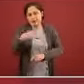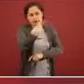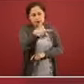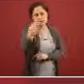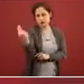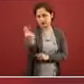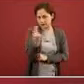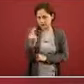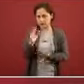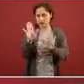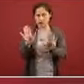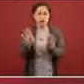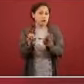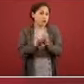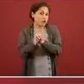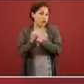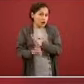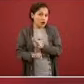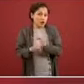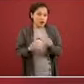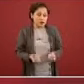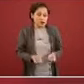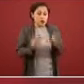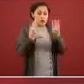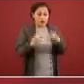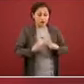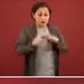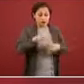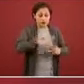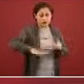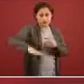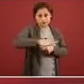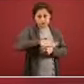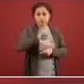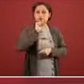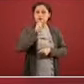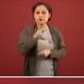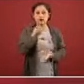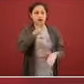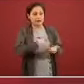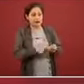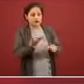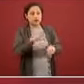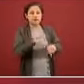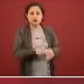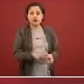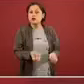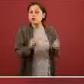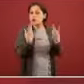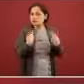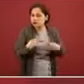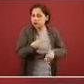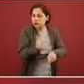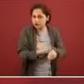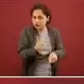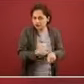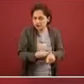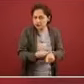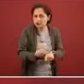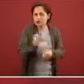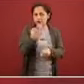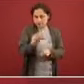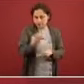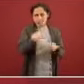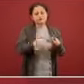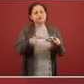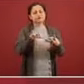como el tamaño de la población, la cantidad de unidades de salud, la cantidad de pacientes que se estima de acuerdo a el número